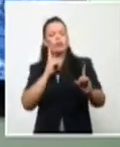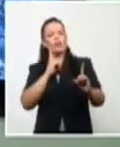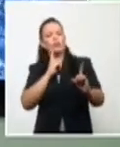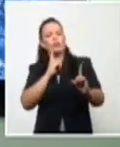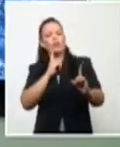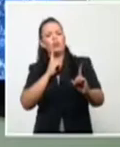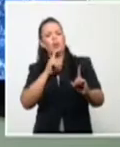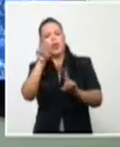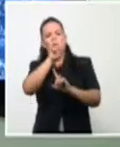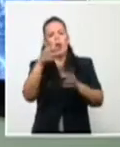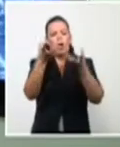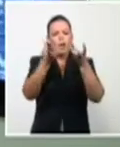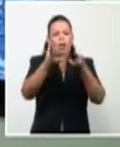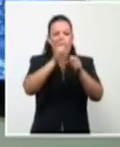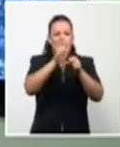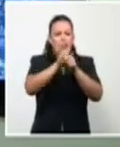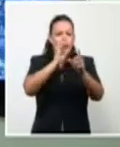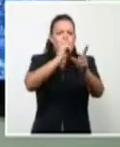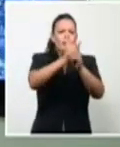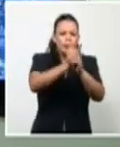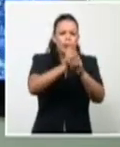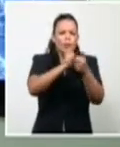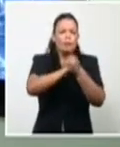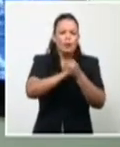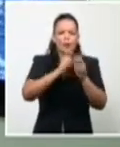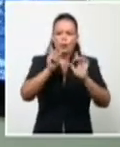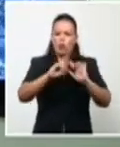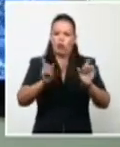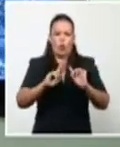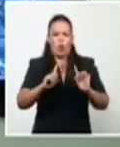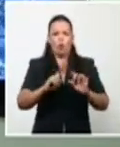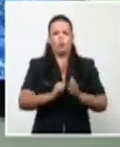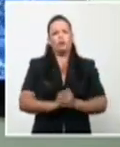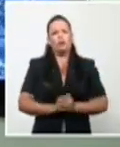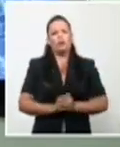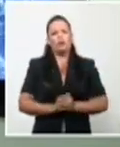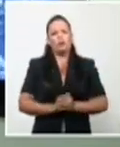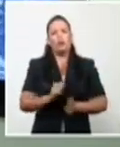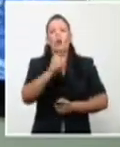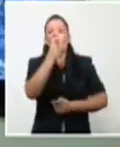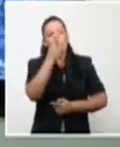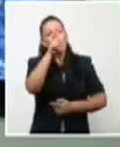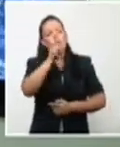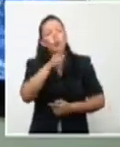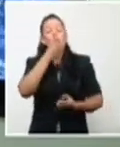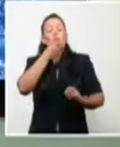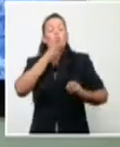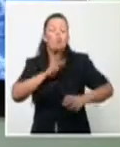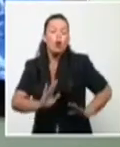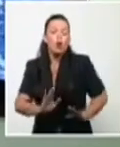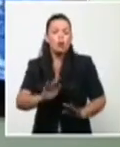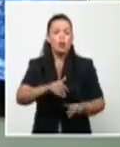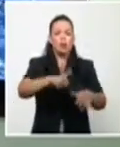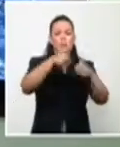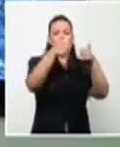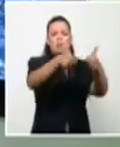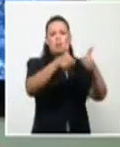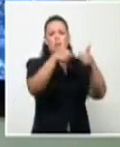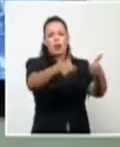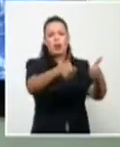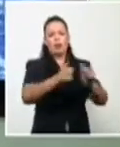aglomeraciones. Una persona puede estar ahí, puede no tener ningún síntoma, puede ser asintomática y portar el virus